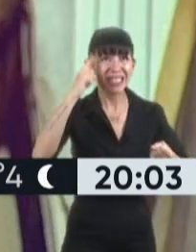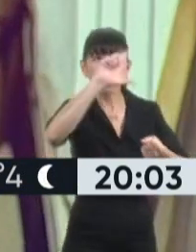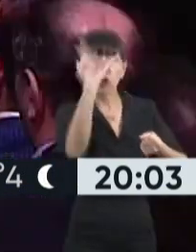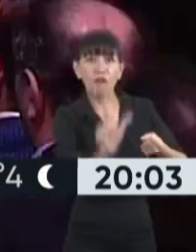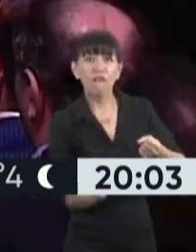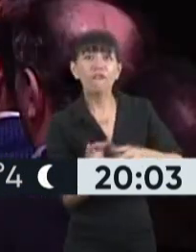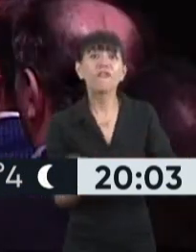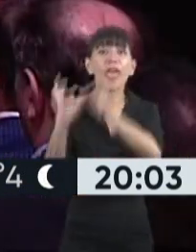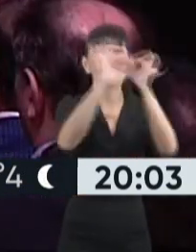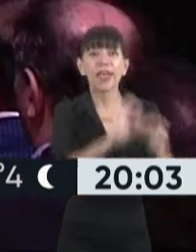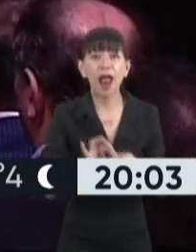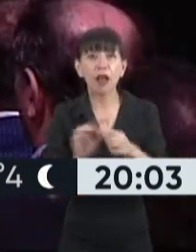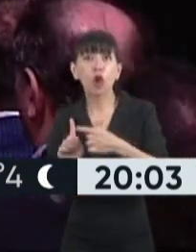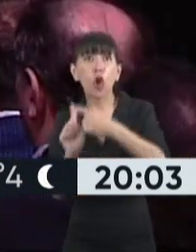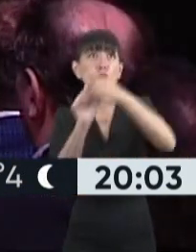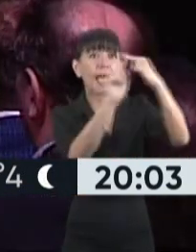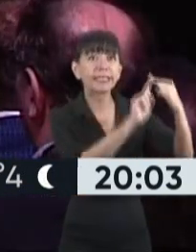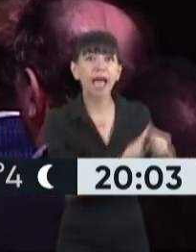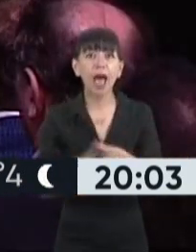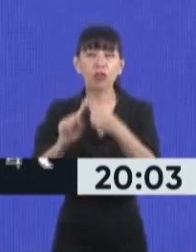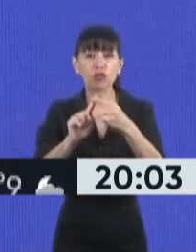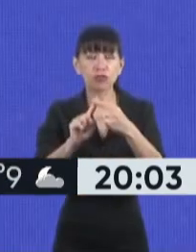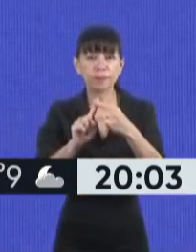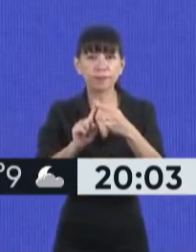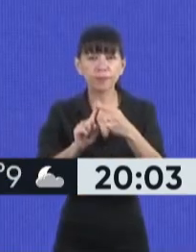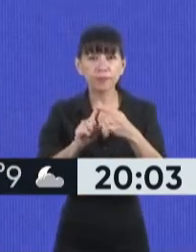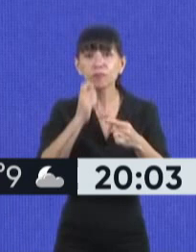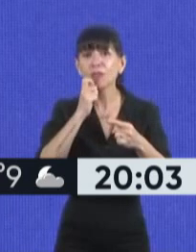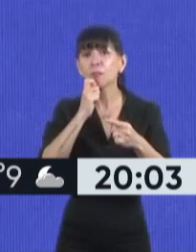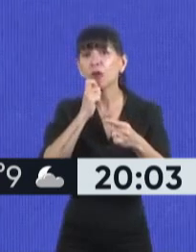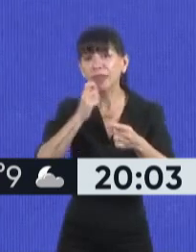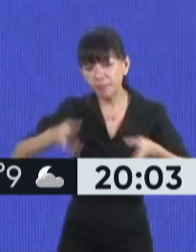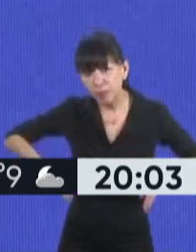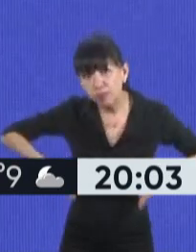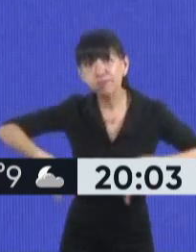Todo eso se hizo con criterio federal. La misma autovía,